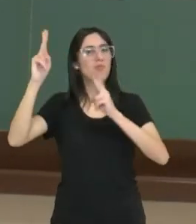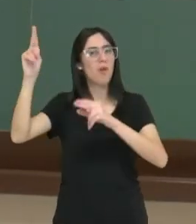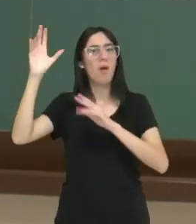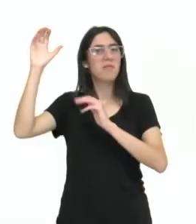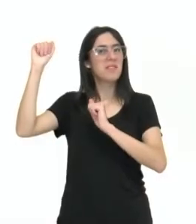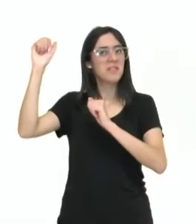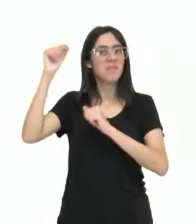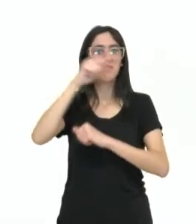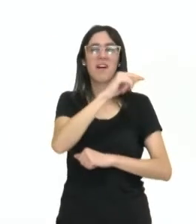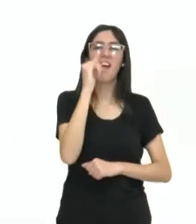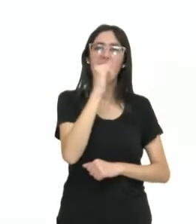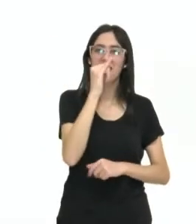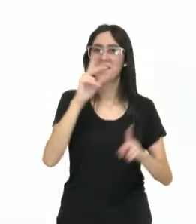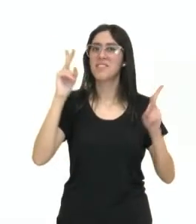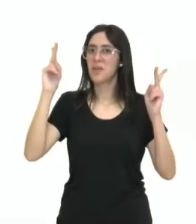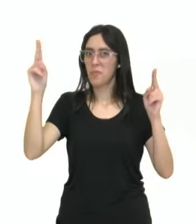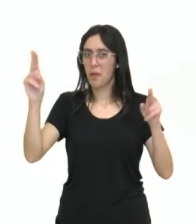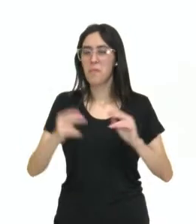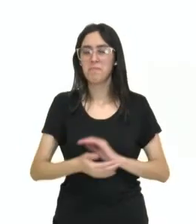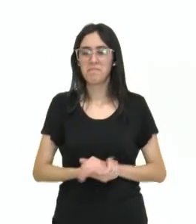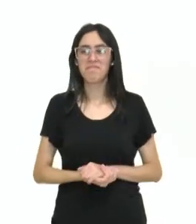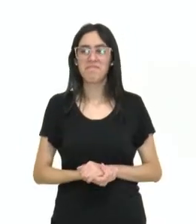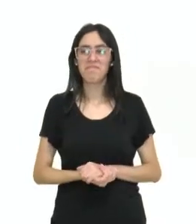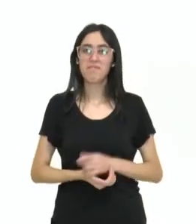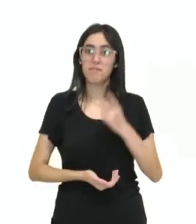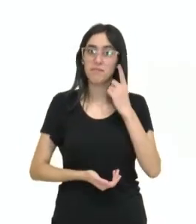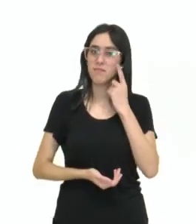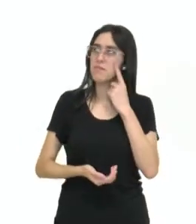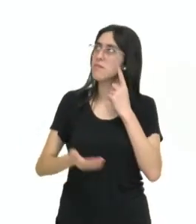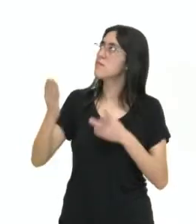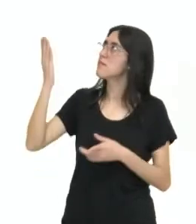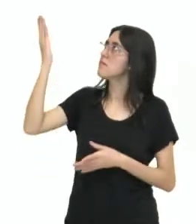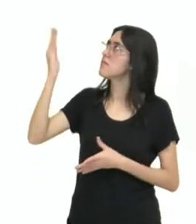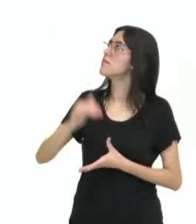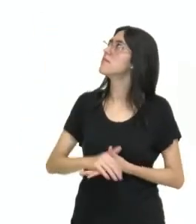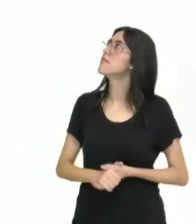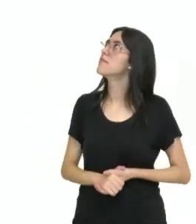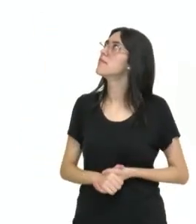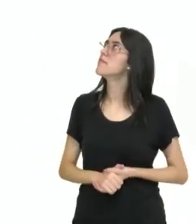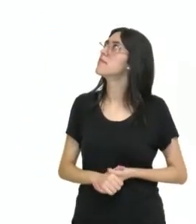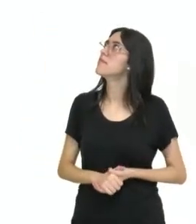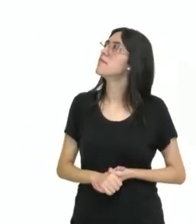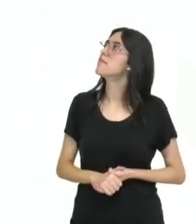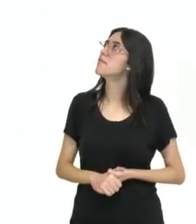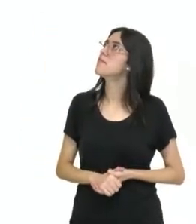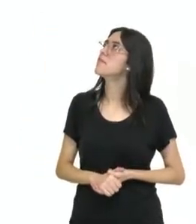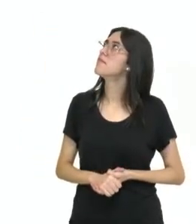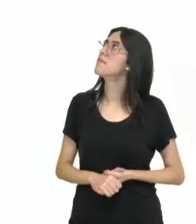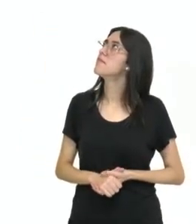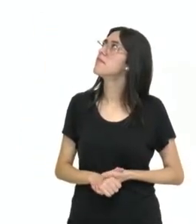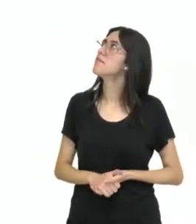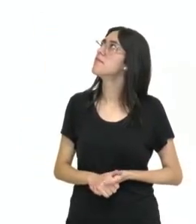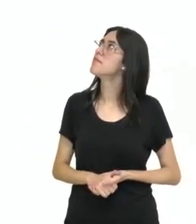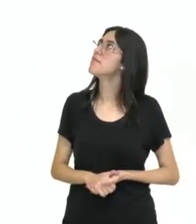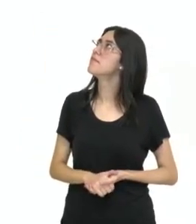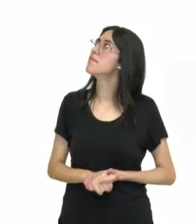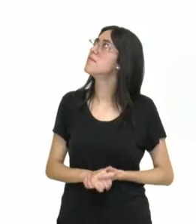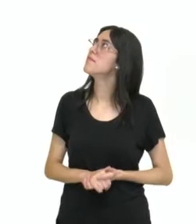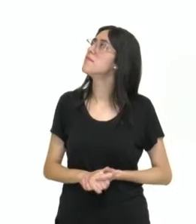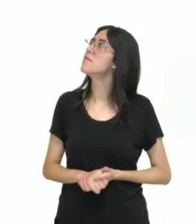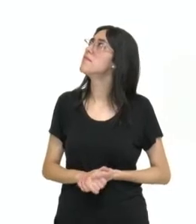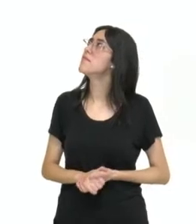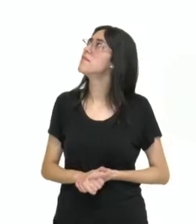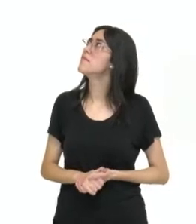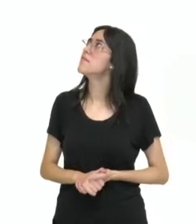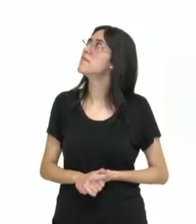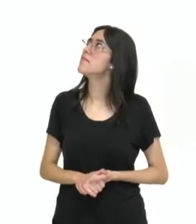lá. Lo mejor de los españoles en su carácter cálido. Les gusta disfrutar de la comida y de la